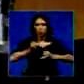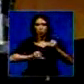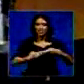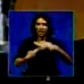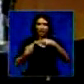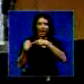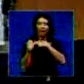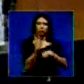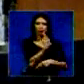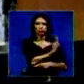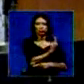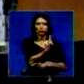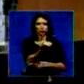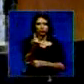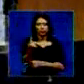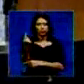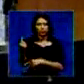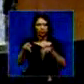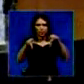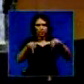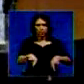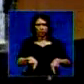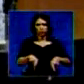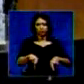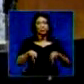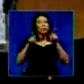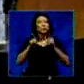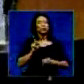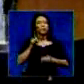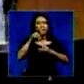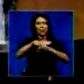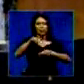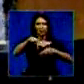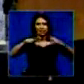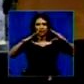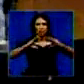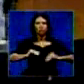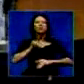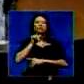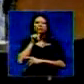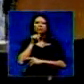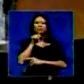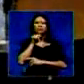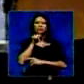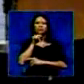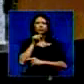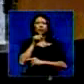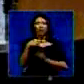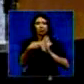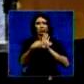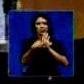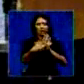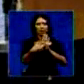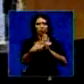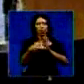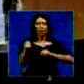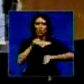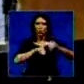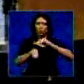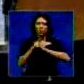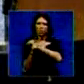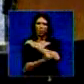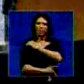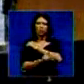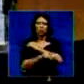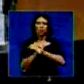cada uno de los expositores. Los participantes de esta noche son, en representación del Movimiento